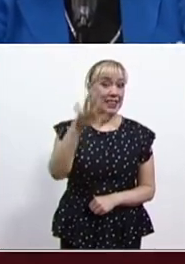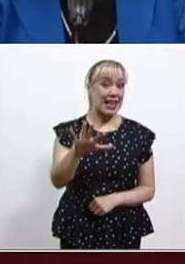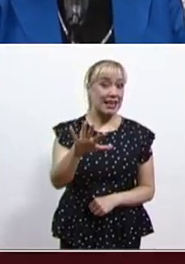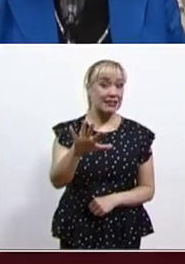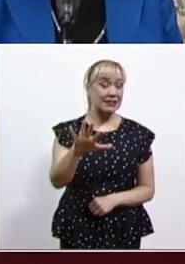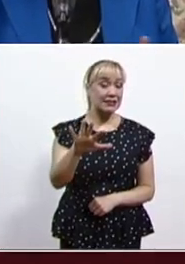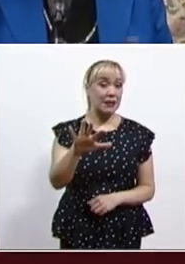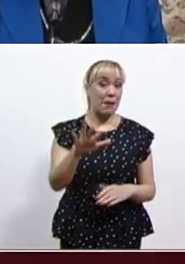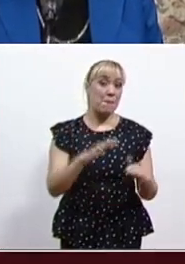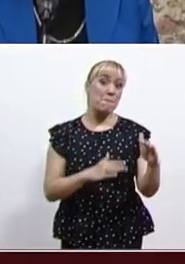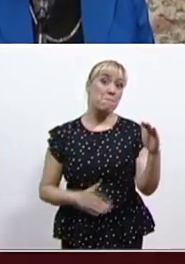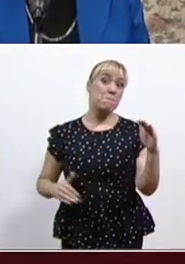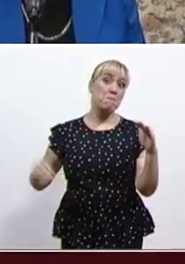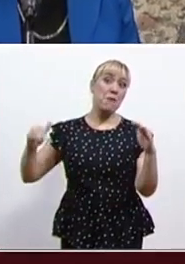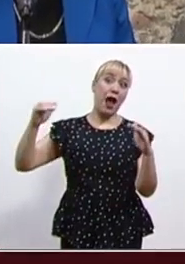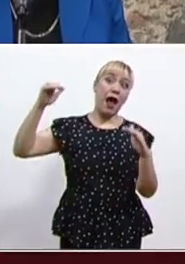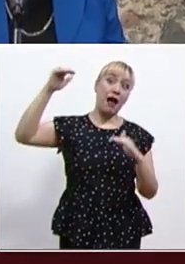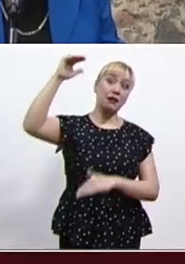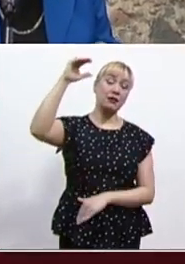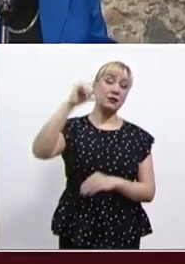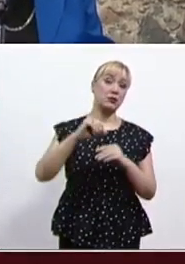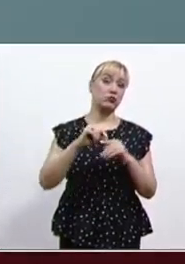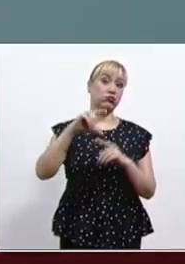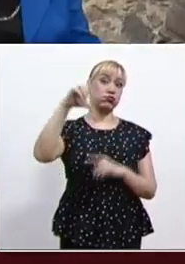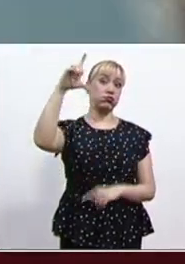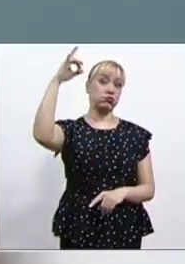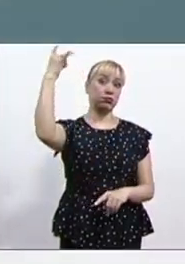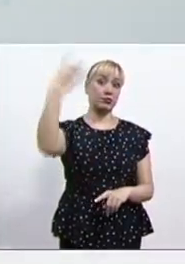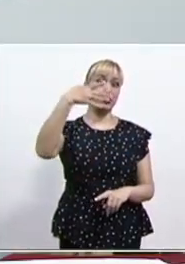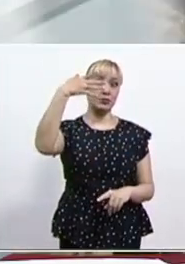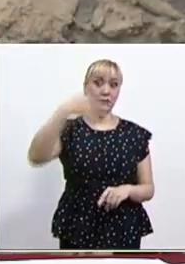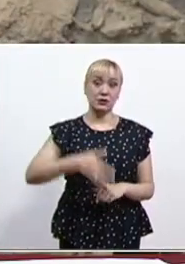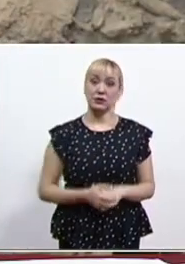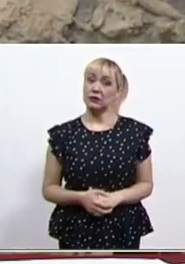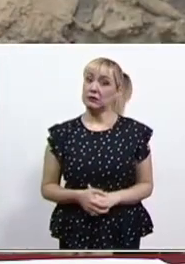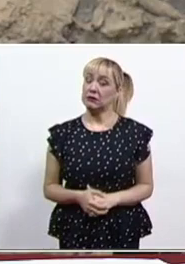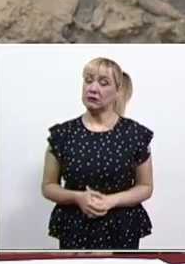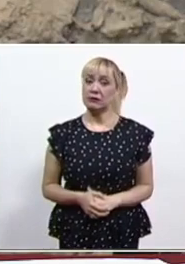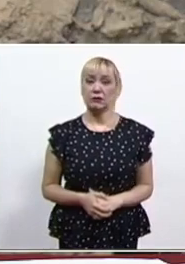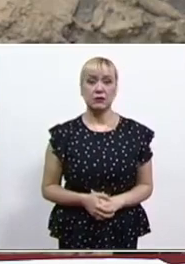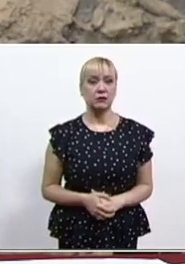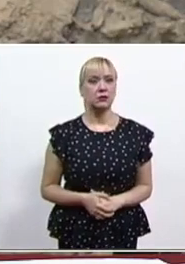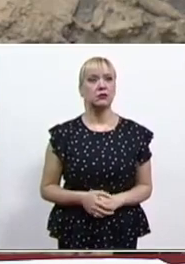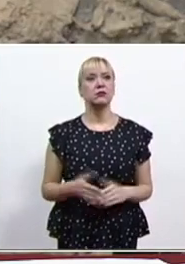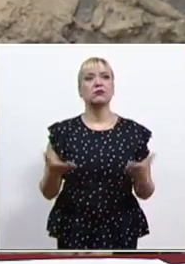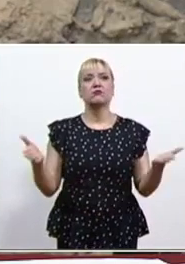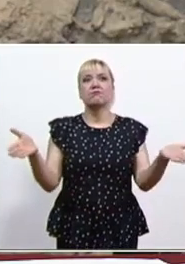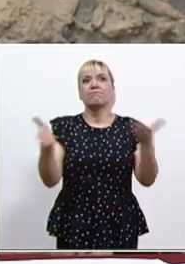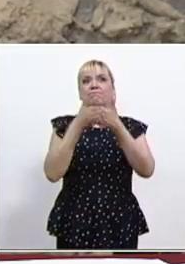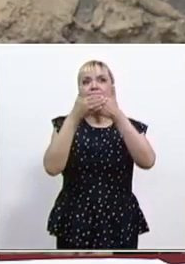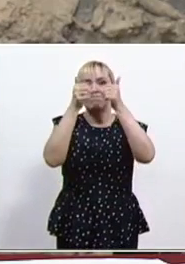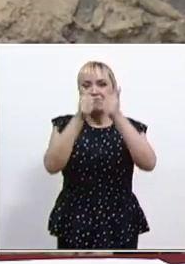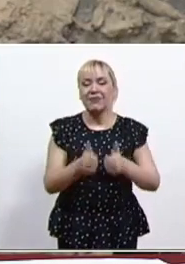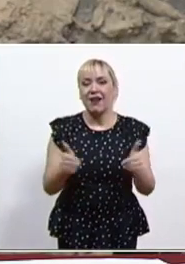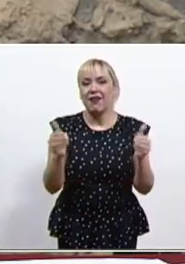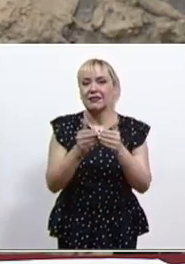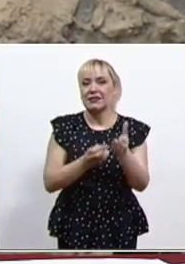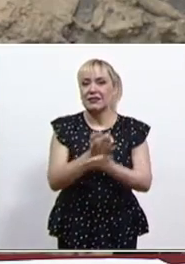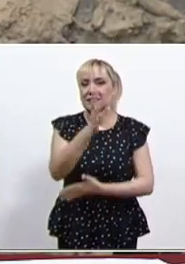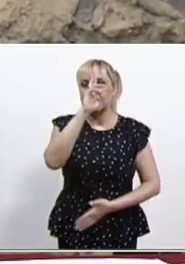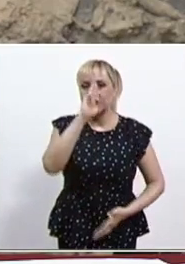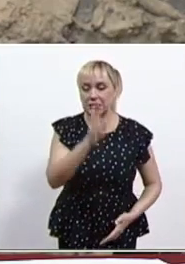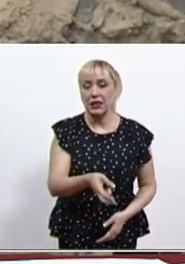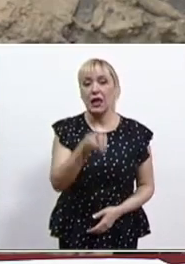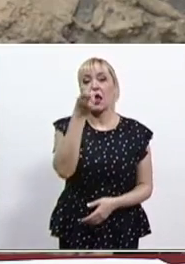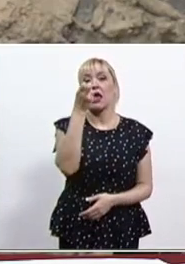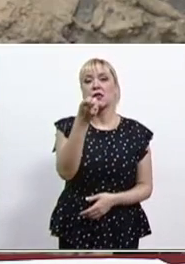veces esta cantidad. Vamos a verlo. el confinamiento exacerbó a tal